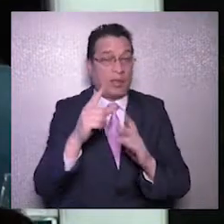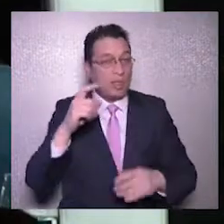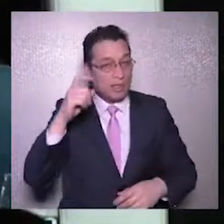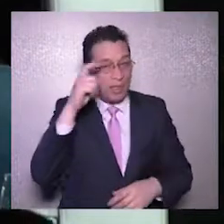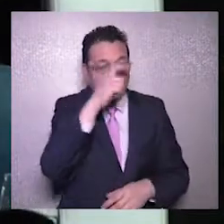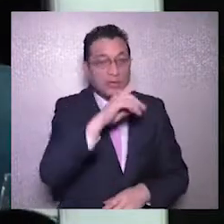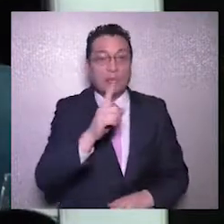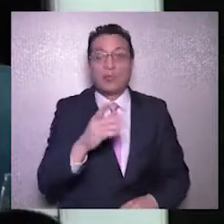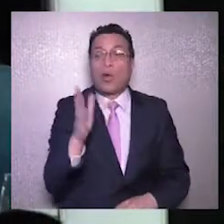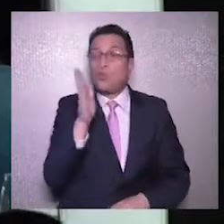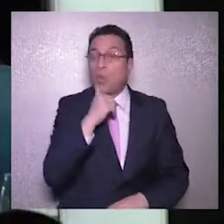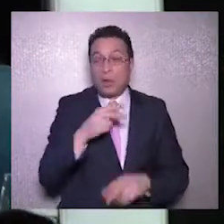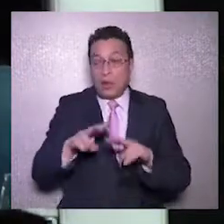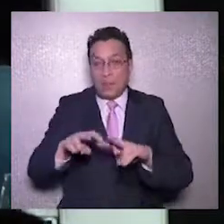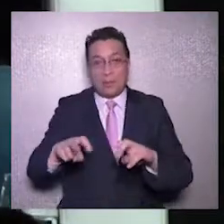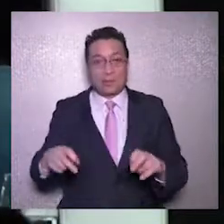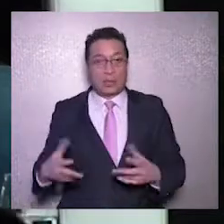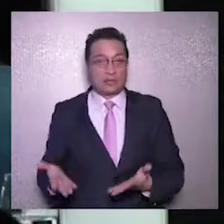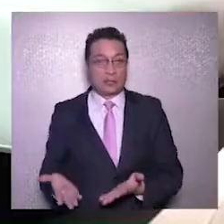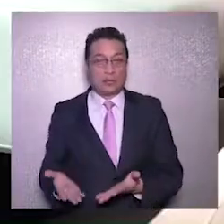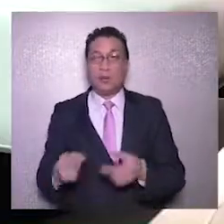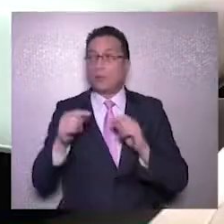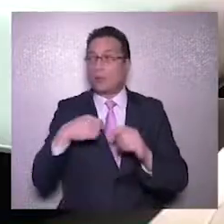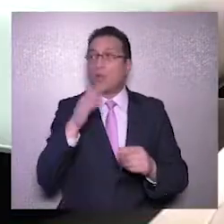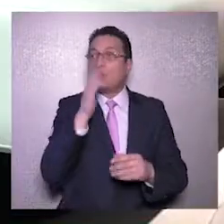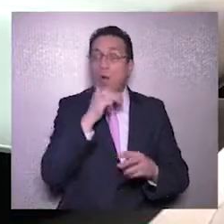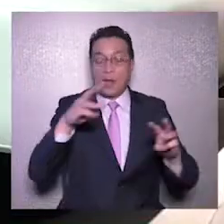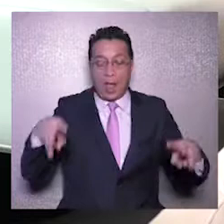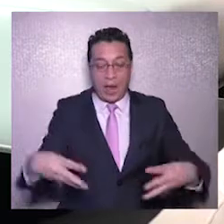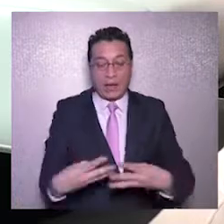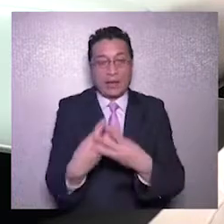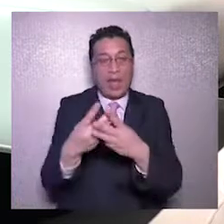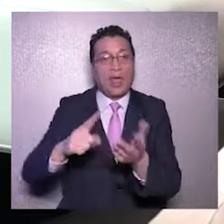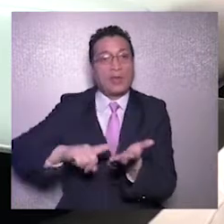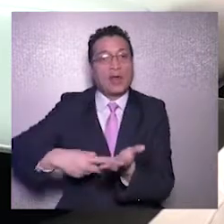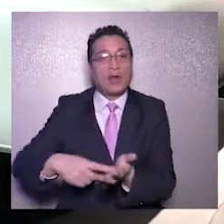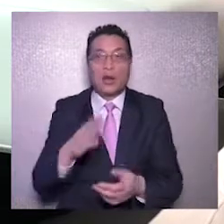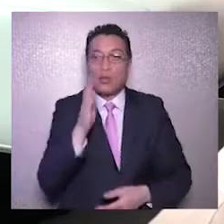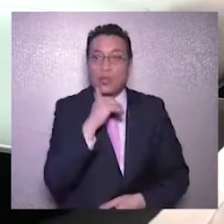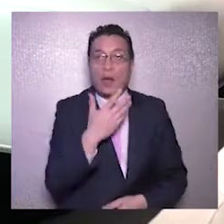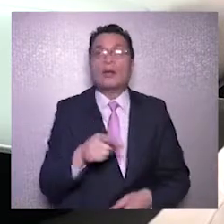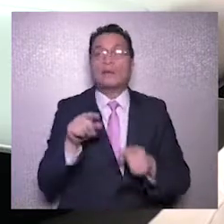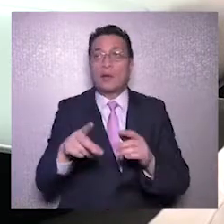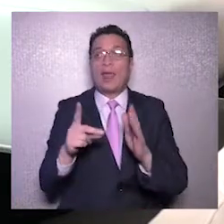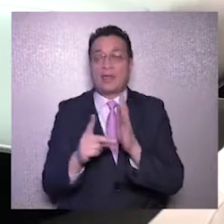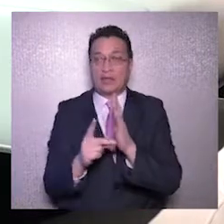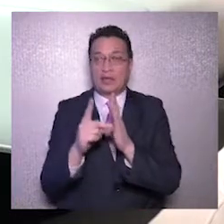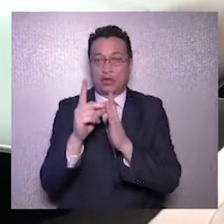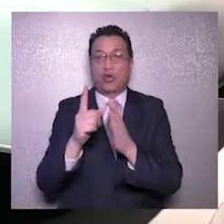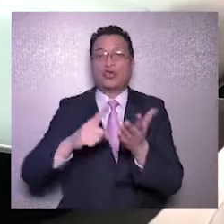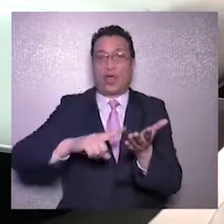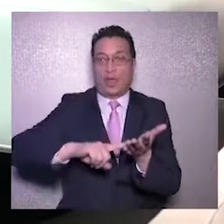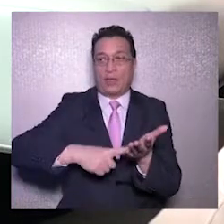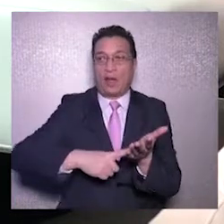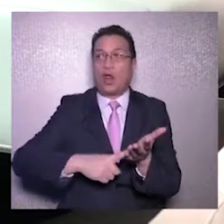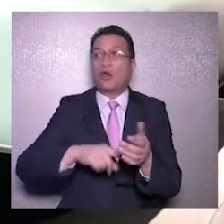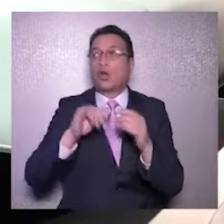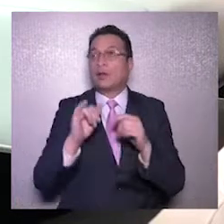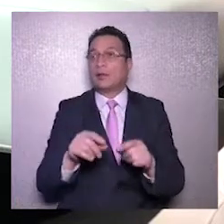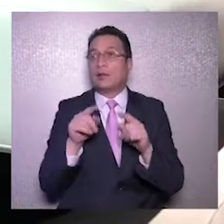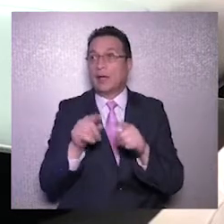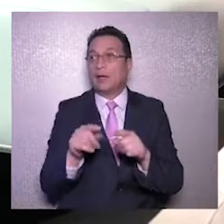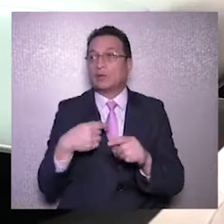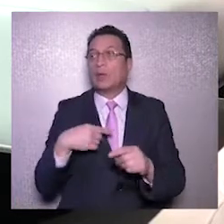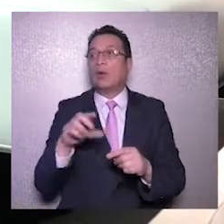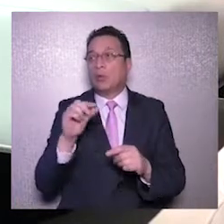tenemos investigación, si es que no tenemos desarrollo tecnológico. El desarrollo tecnológico Ya, y esto es un